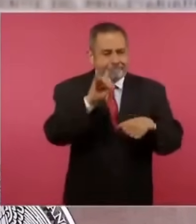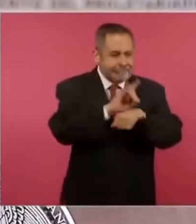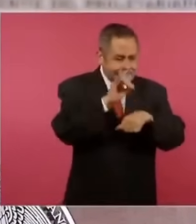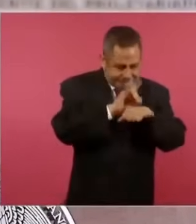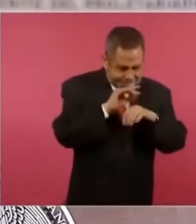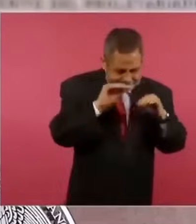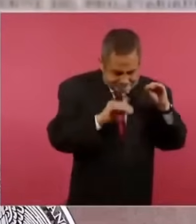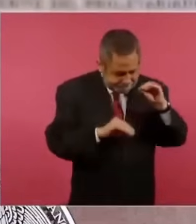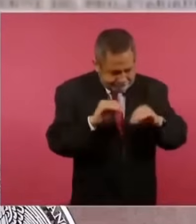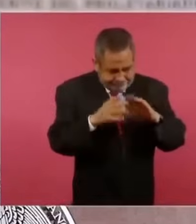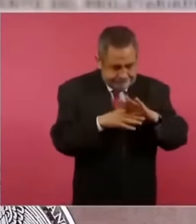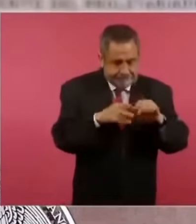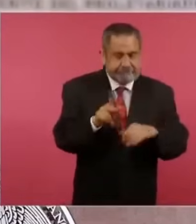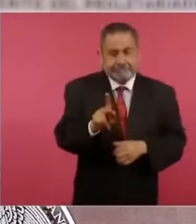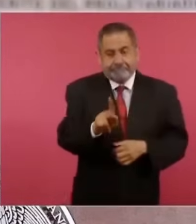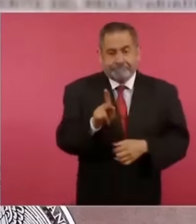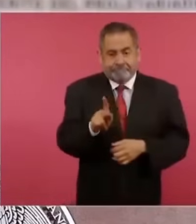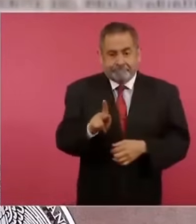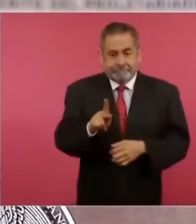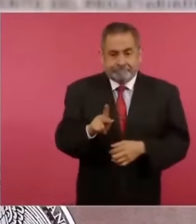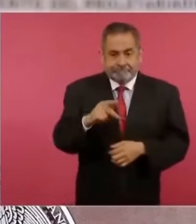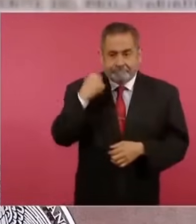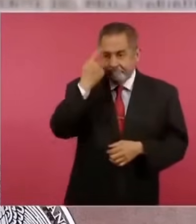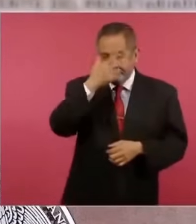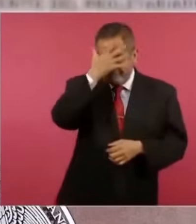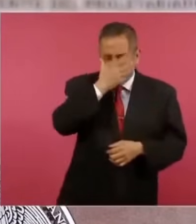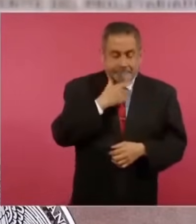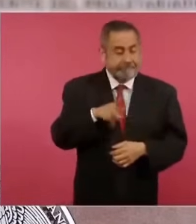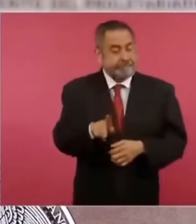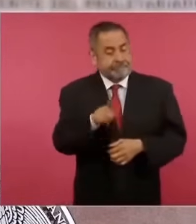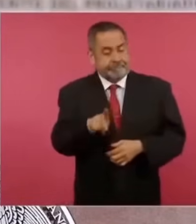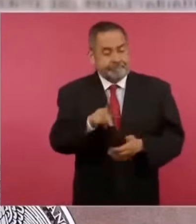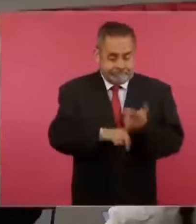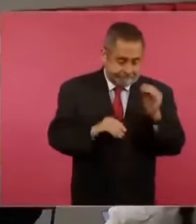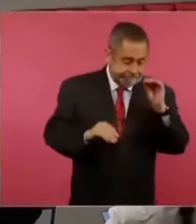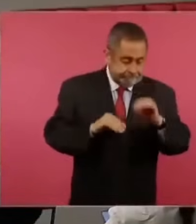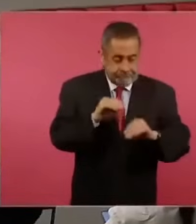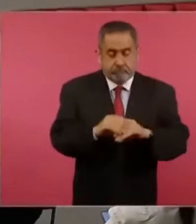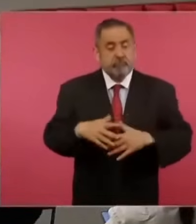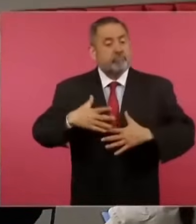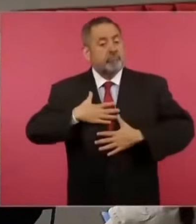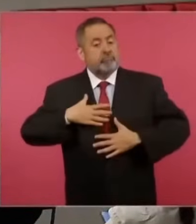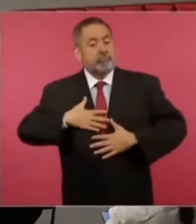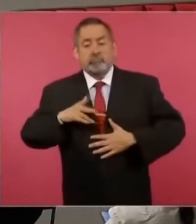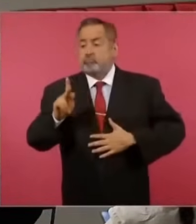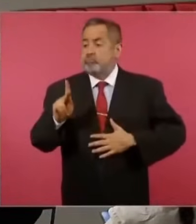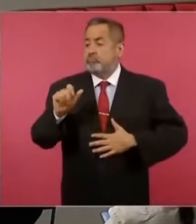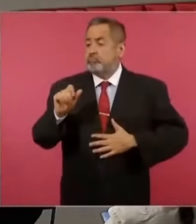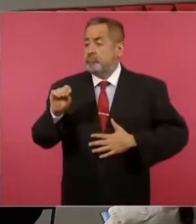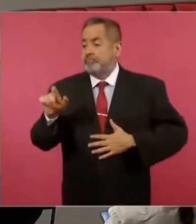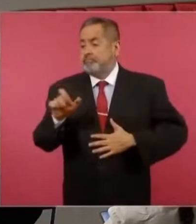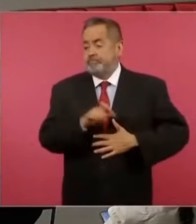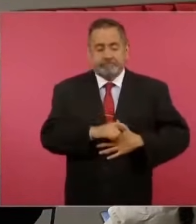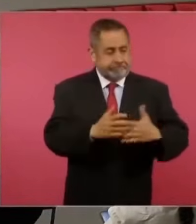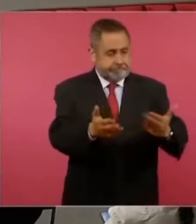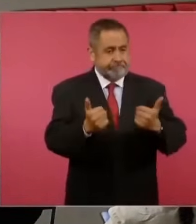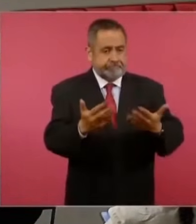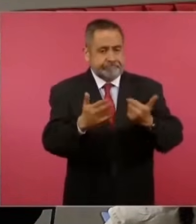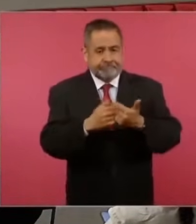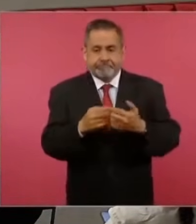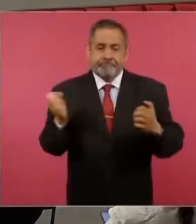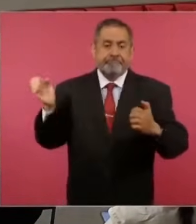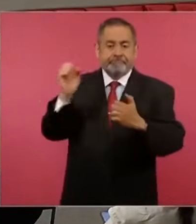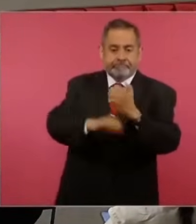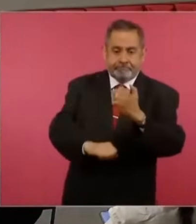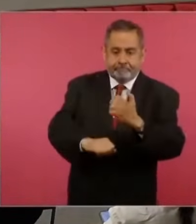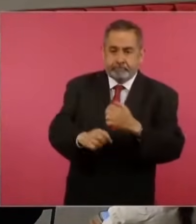es hacerse pasar por otra persona y en este caso una institución y capturar los datos personales de los usuarios,